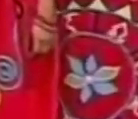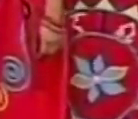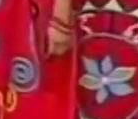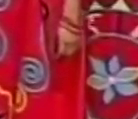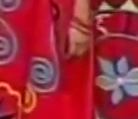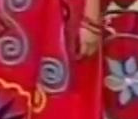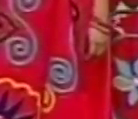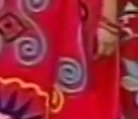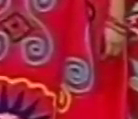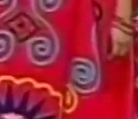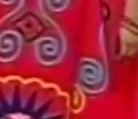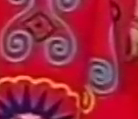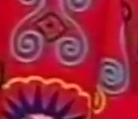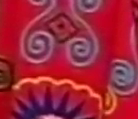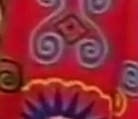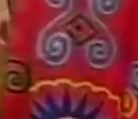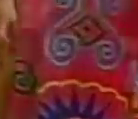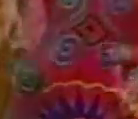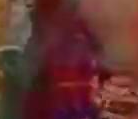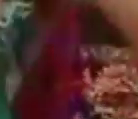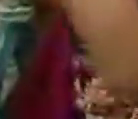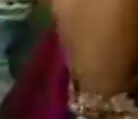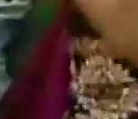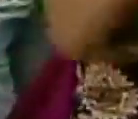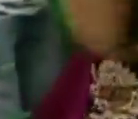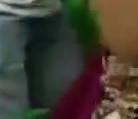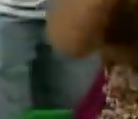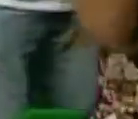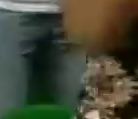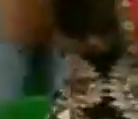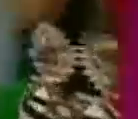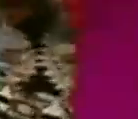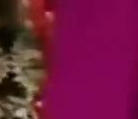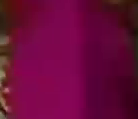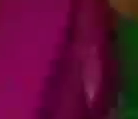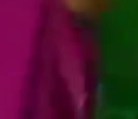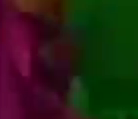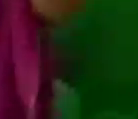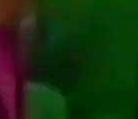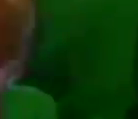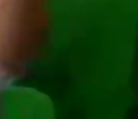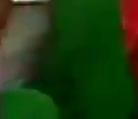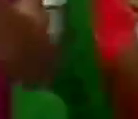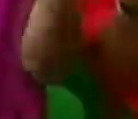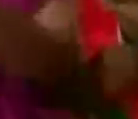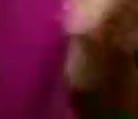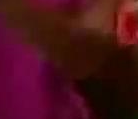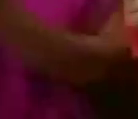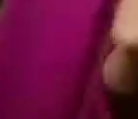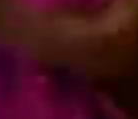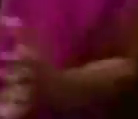de invocación a la naturaleza por nuestros hermanos indígenas.